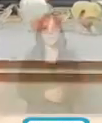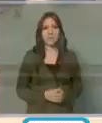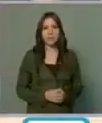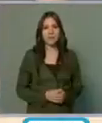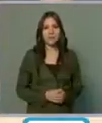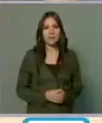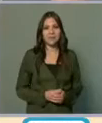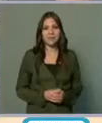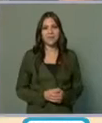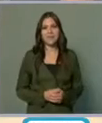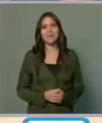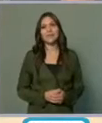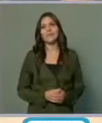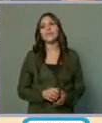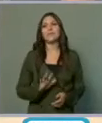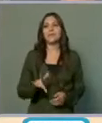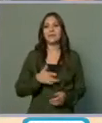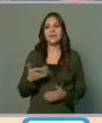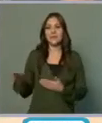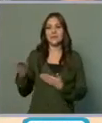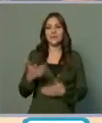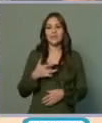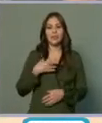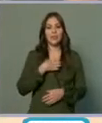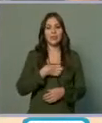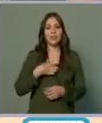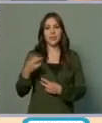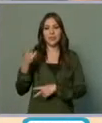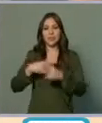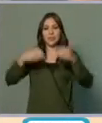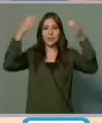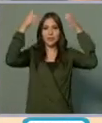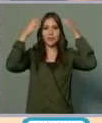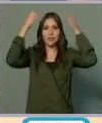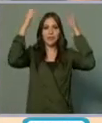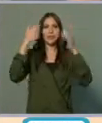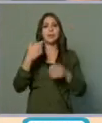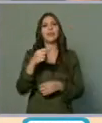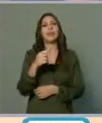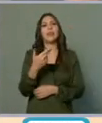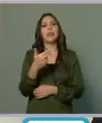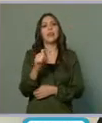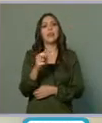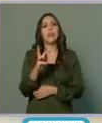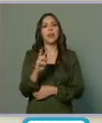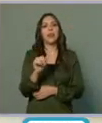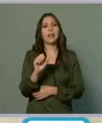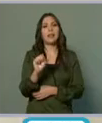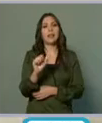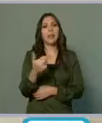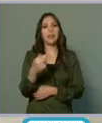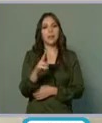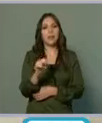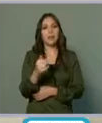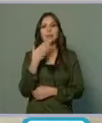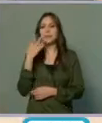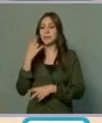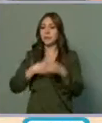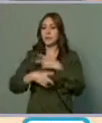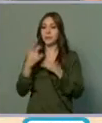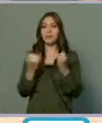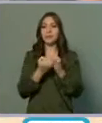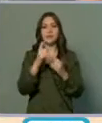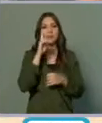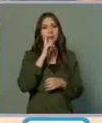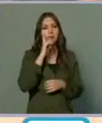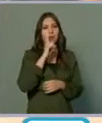Y pues ya estamos aquí muy honrados con la presencia del chef Hagasawa. Bienvenido, chef. Buenos días. Y nuestra